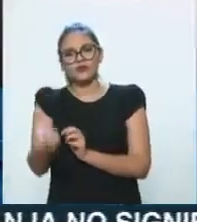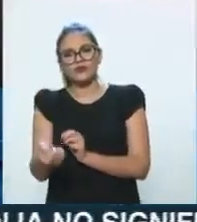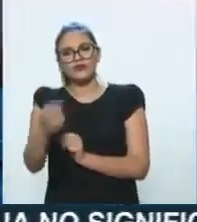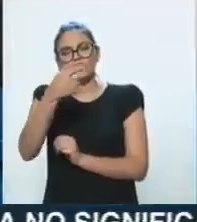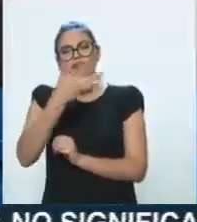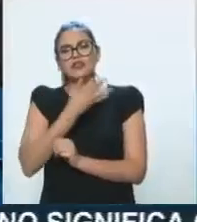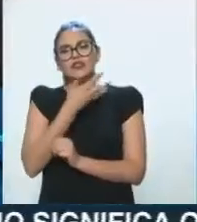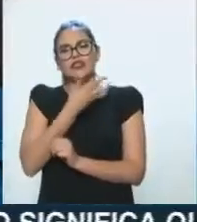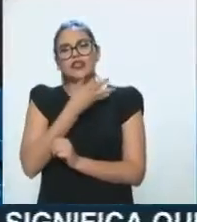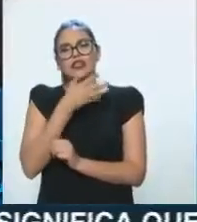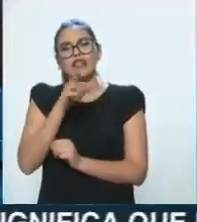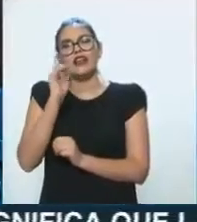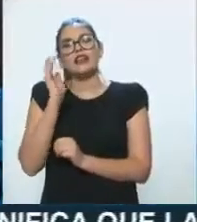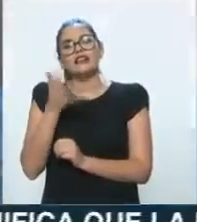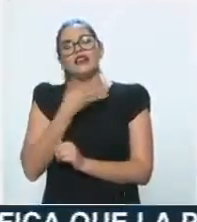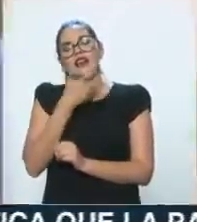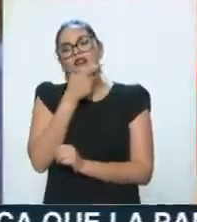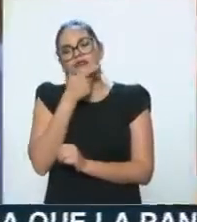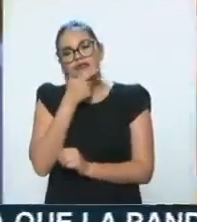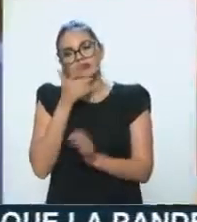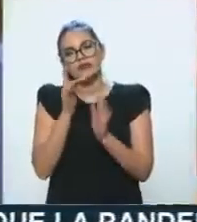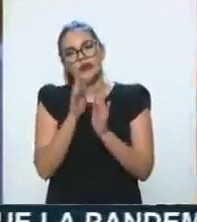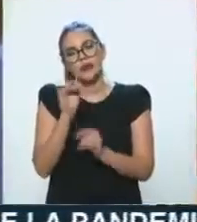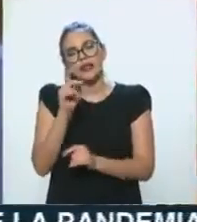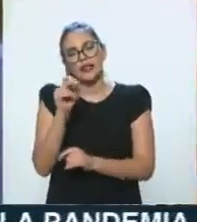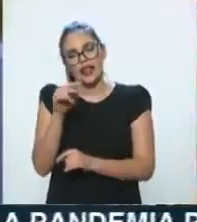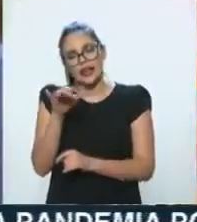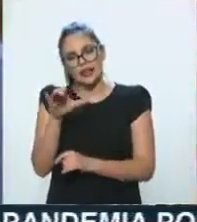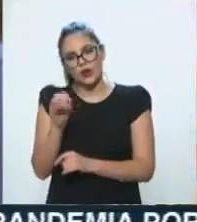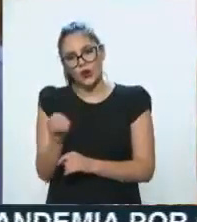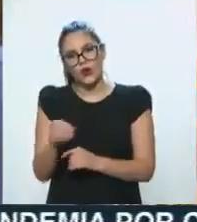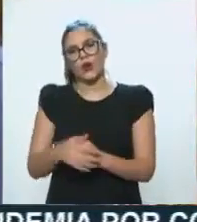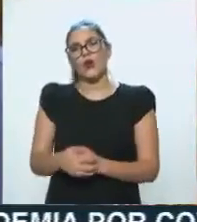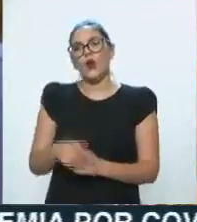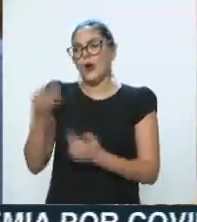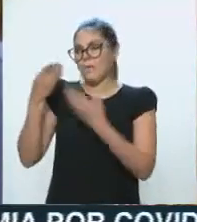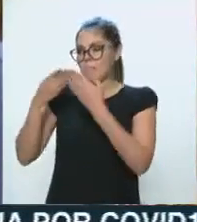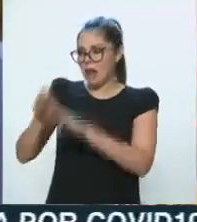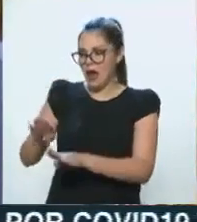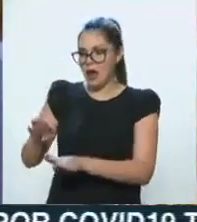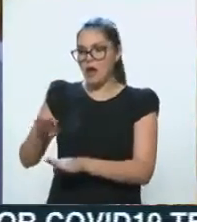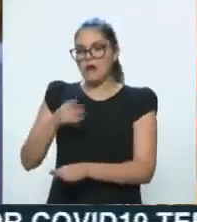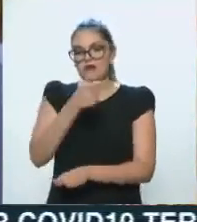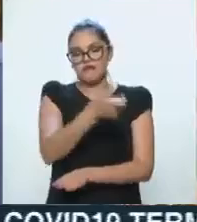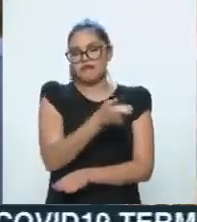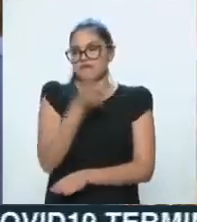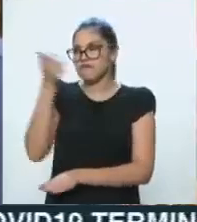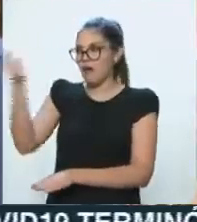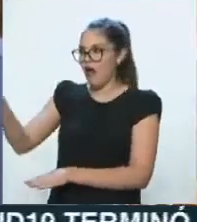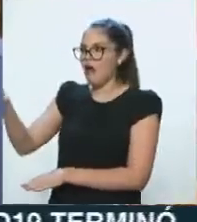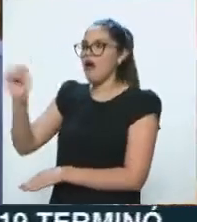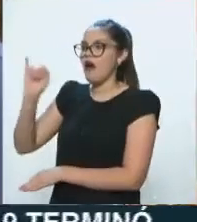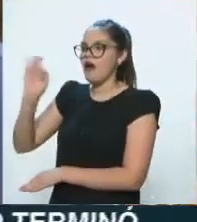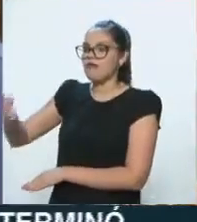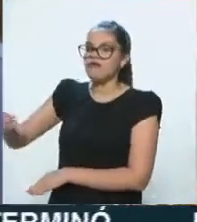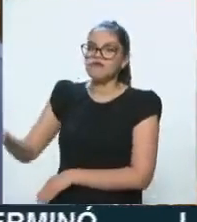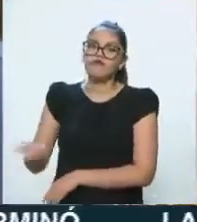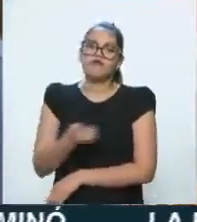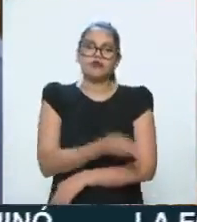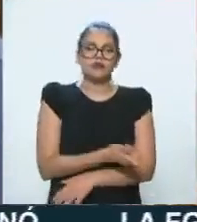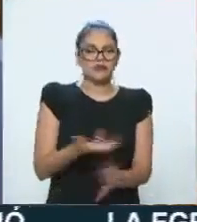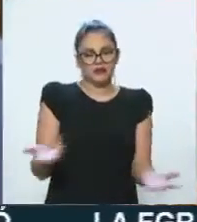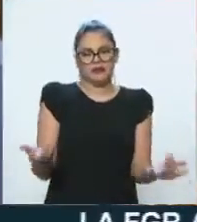islas vírgenes británicas en lichtenstein en el banco que recibía las transferencias y que ellos